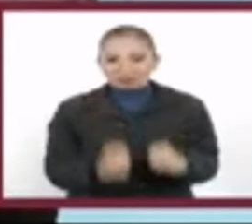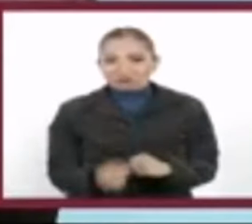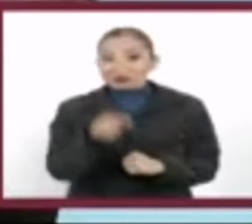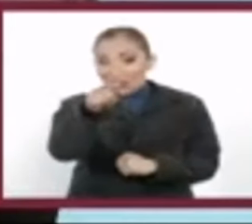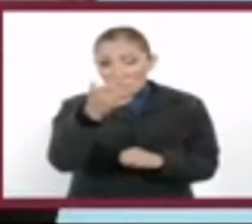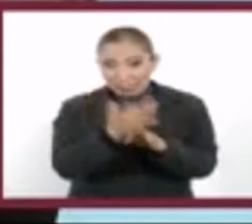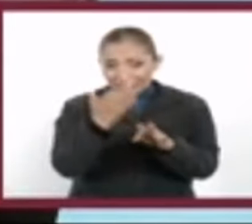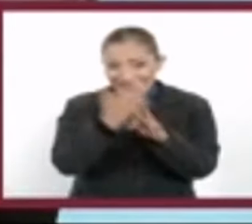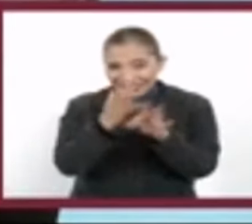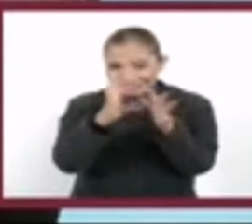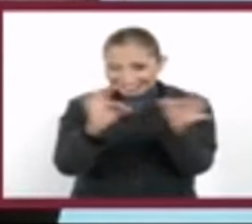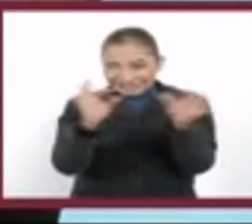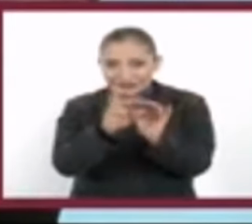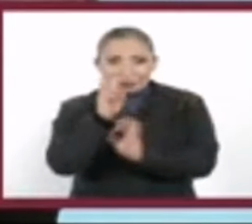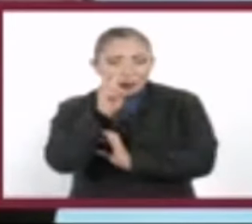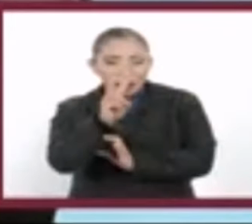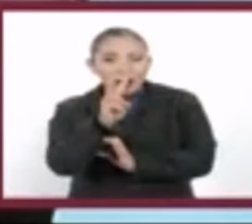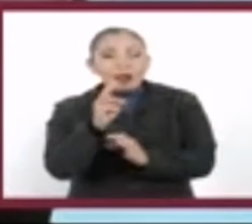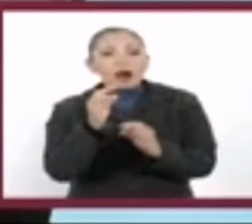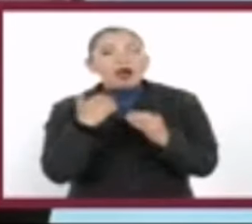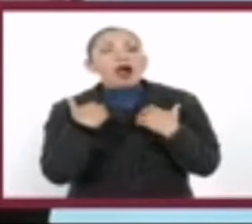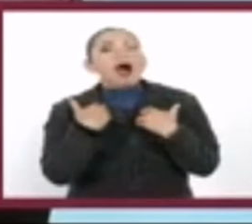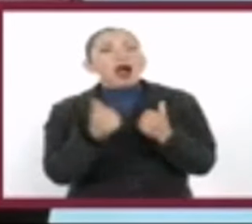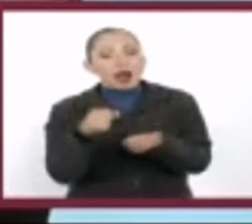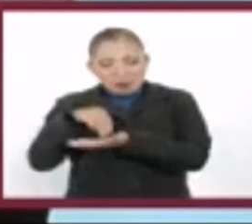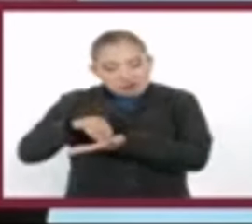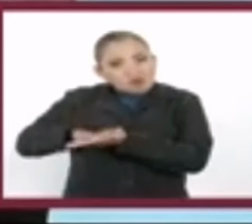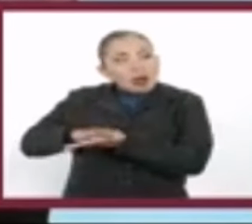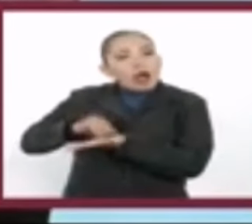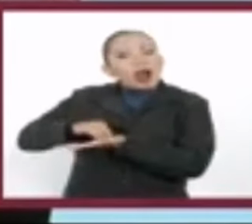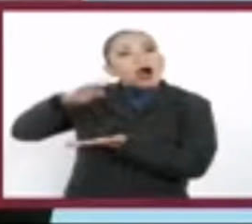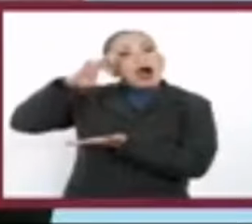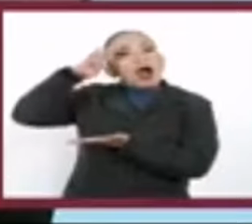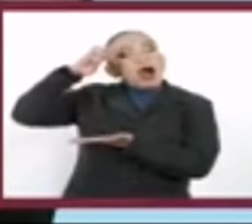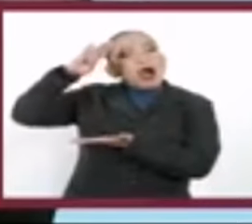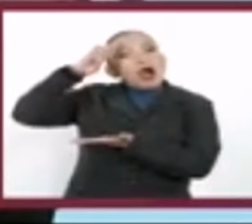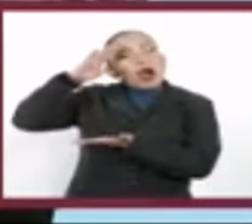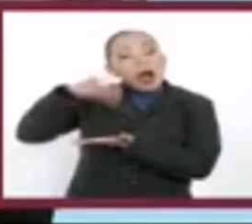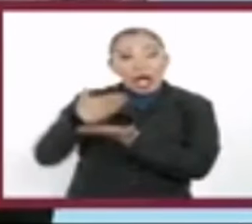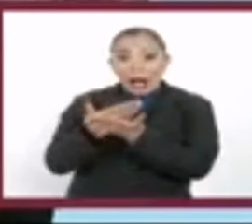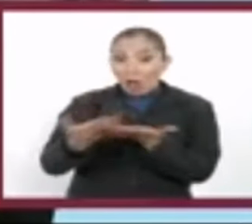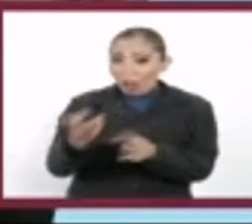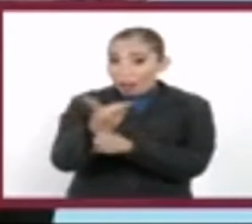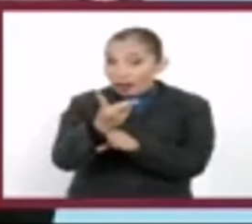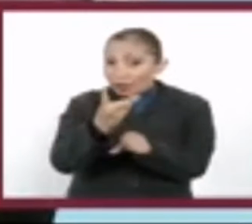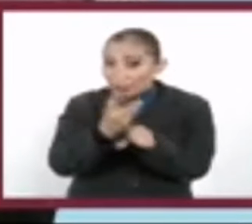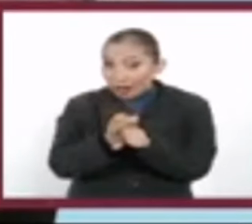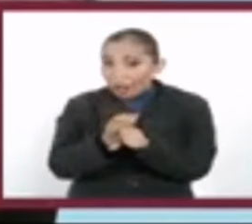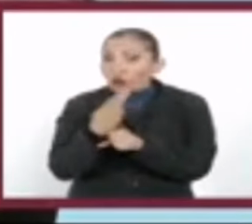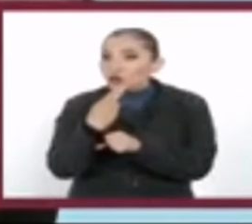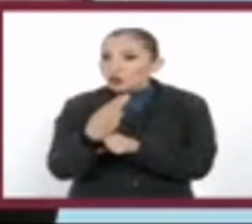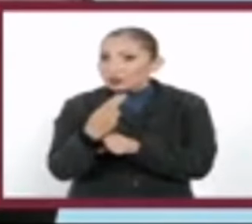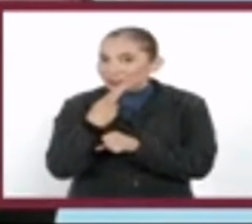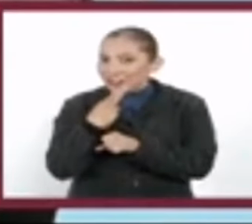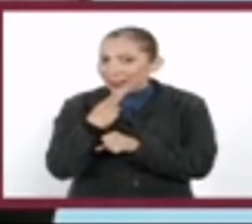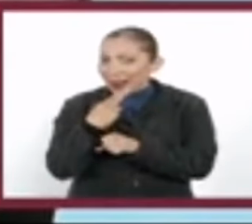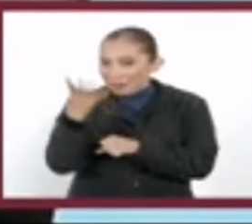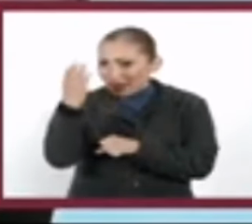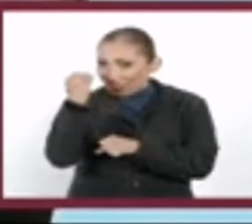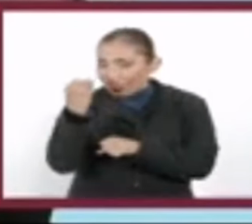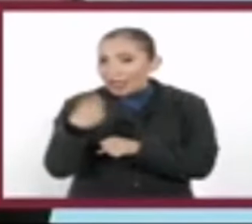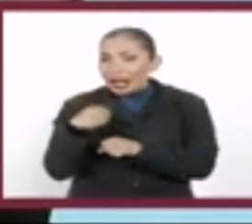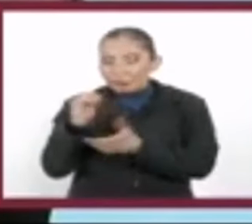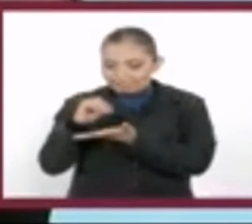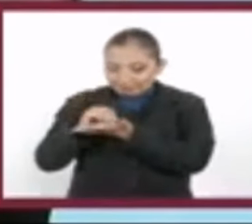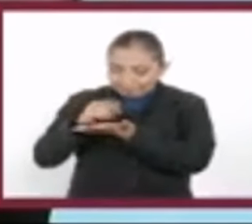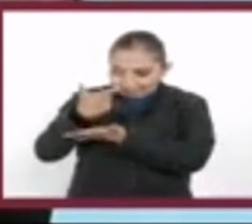Seguramente, con lo que hemos revisado, pudieron completar sus notas y reflexiones. Ahora los invitamos a aplicar lo aprendido, así